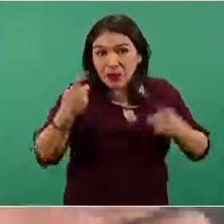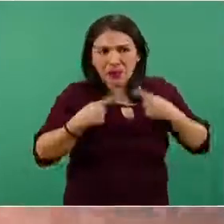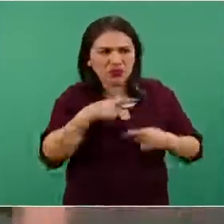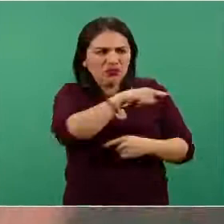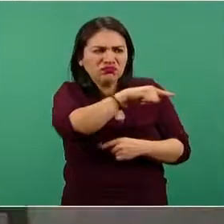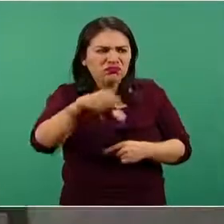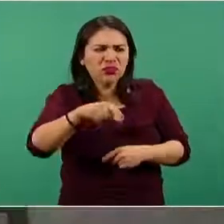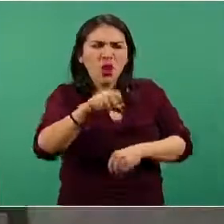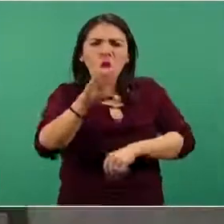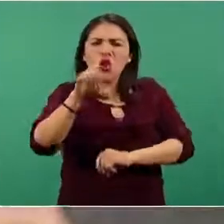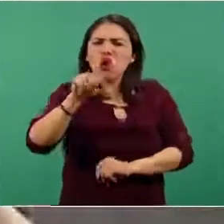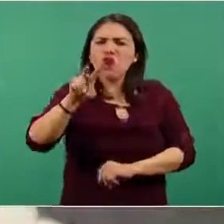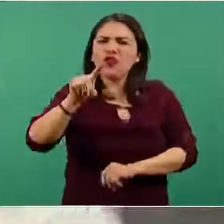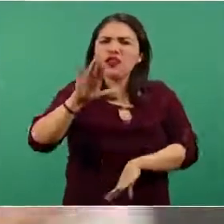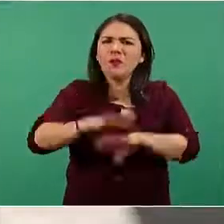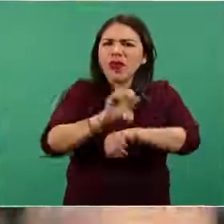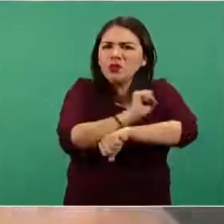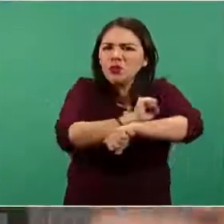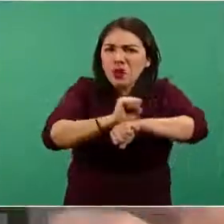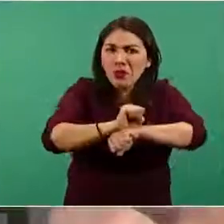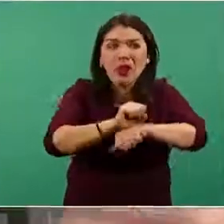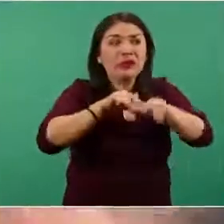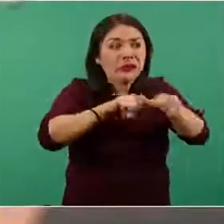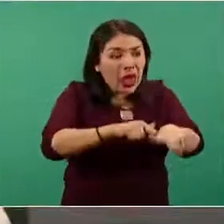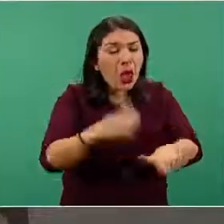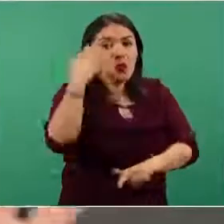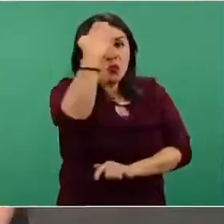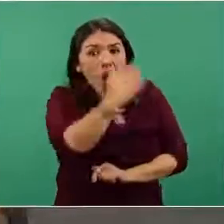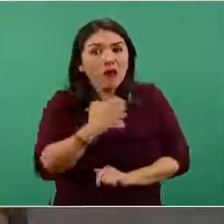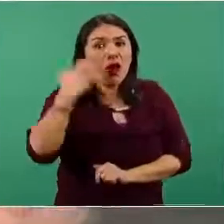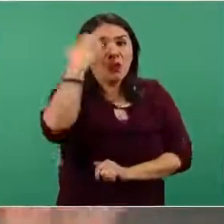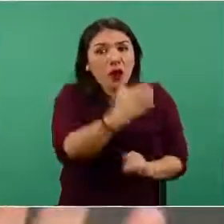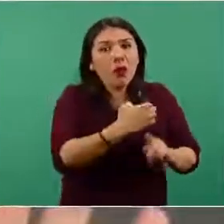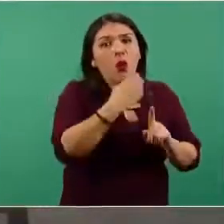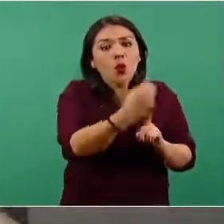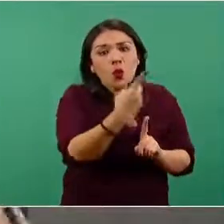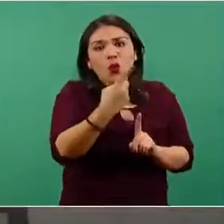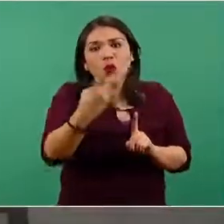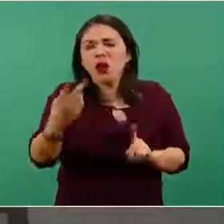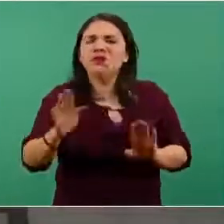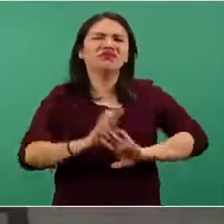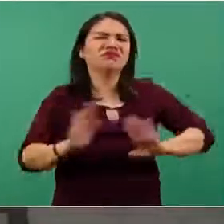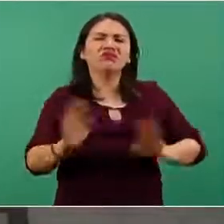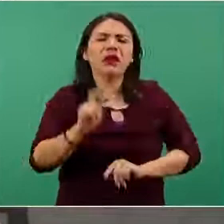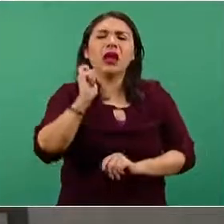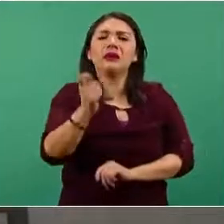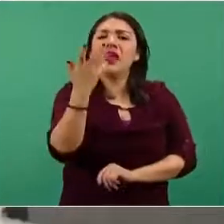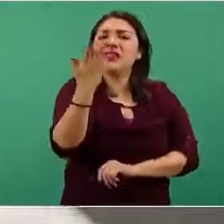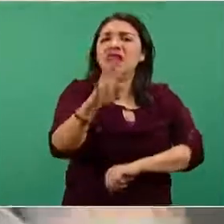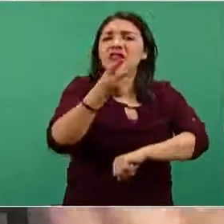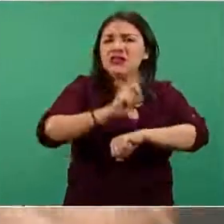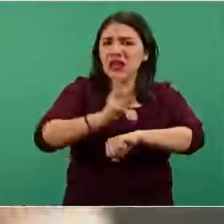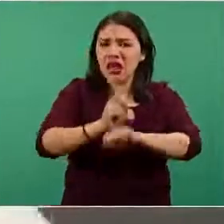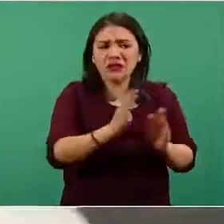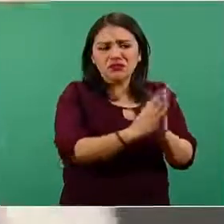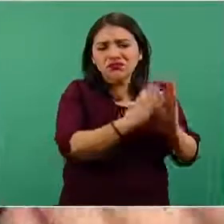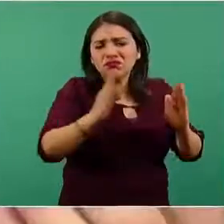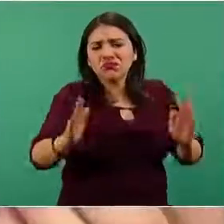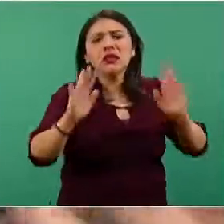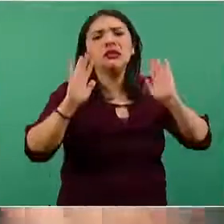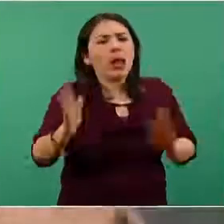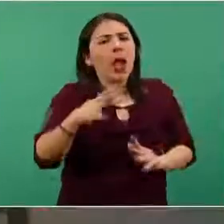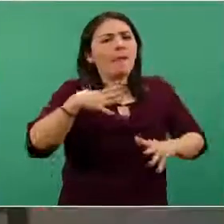COVID leve y moderado seguir haciendo pruebas y en general a los 10 días ya se considera que la probabilidad de que